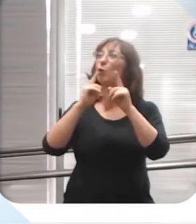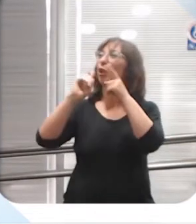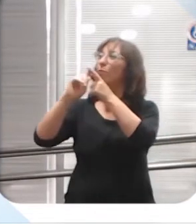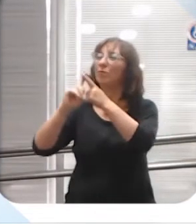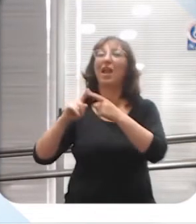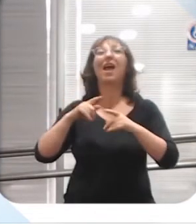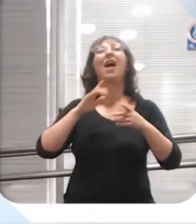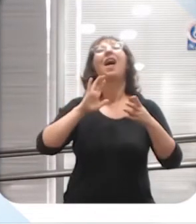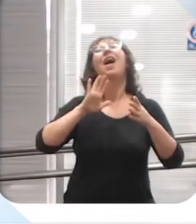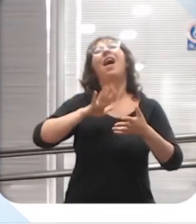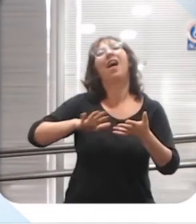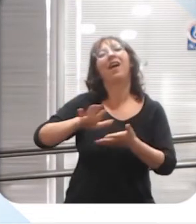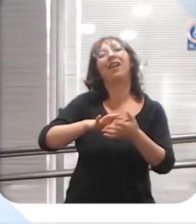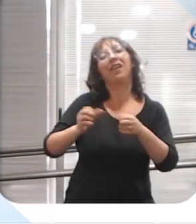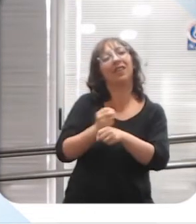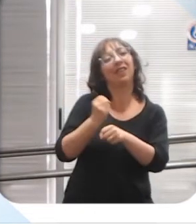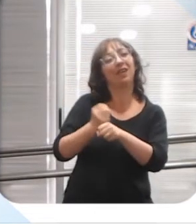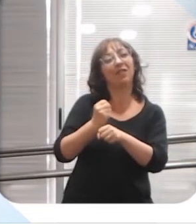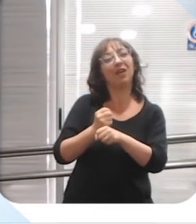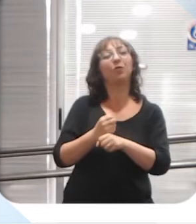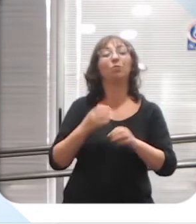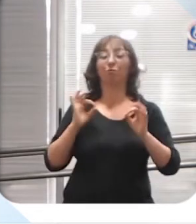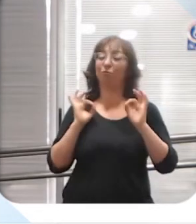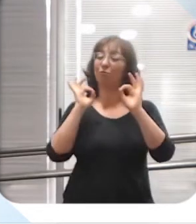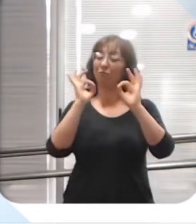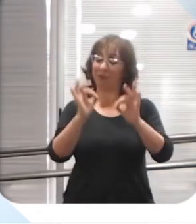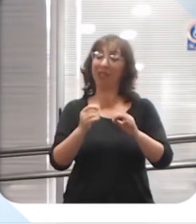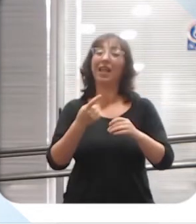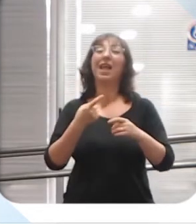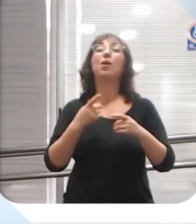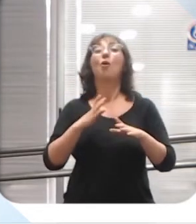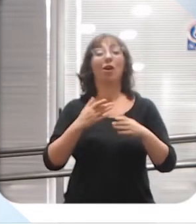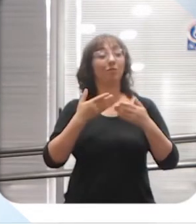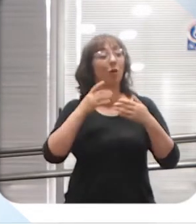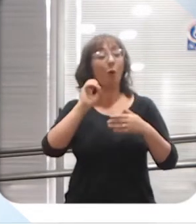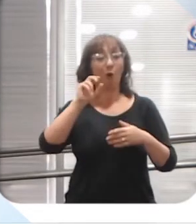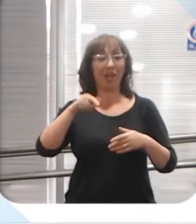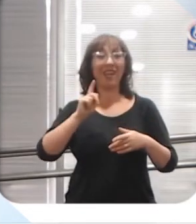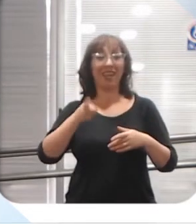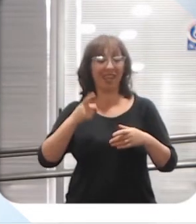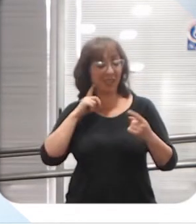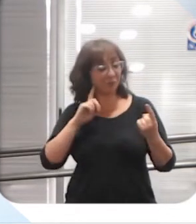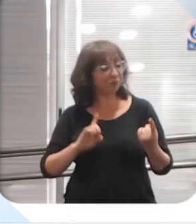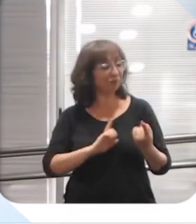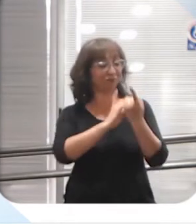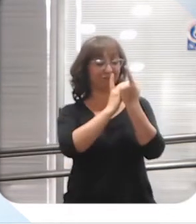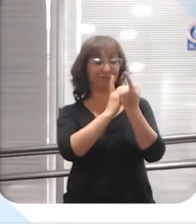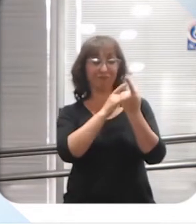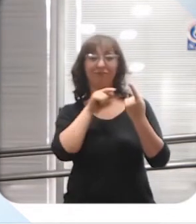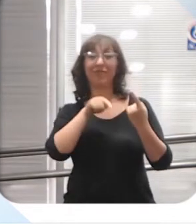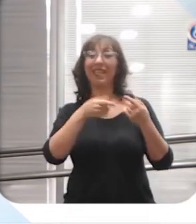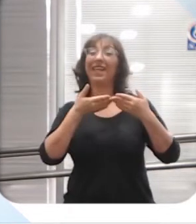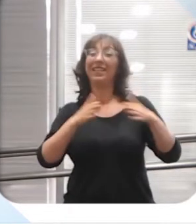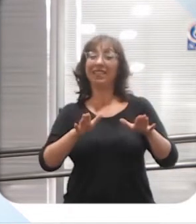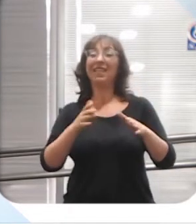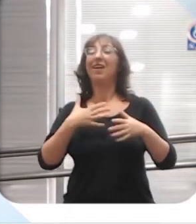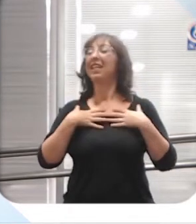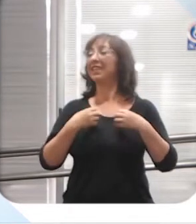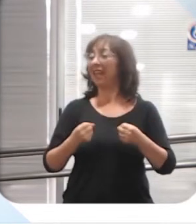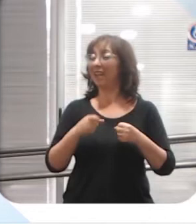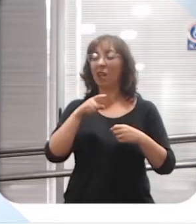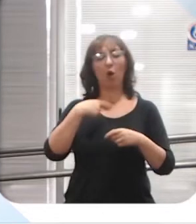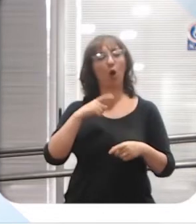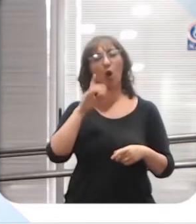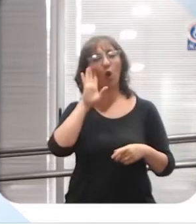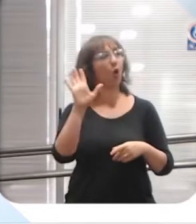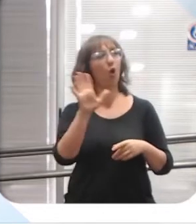otras áreas de trabajo, bueno, llegamos a este encuentro con iniciativas sanitarias, donde no